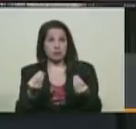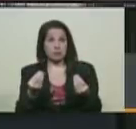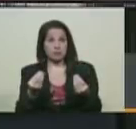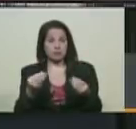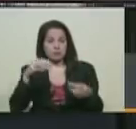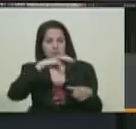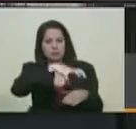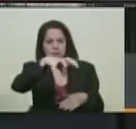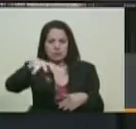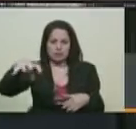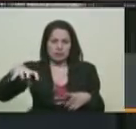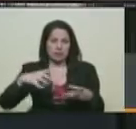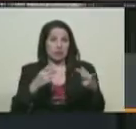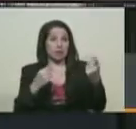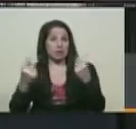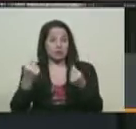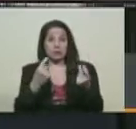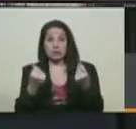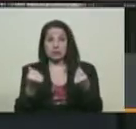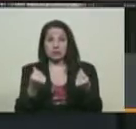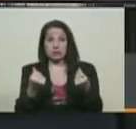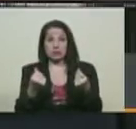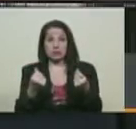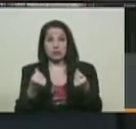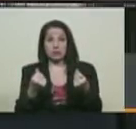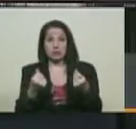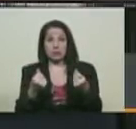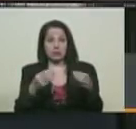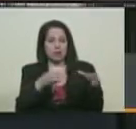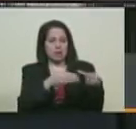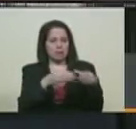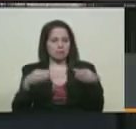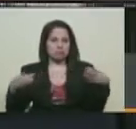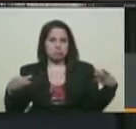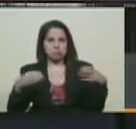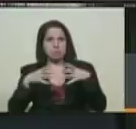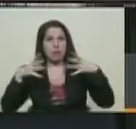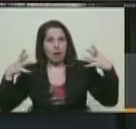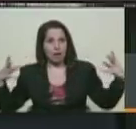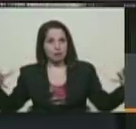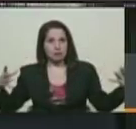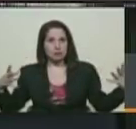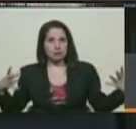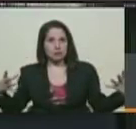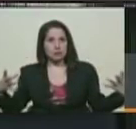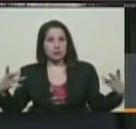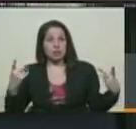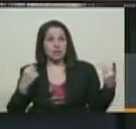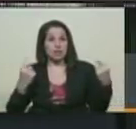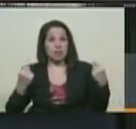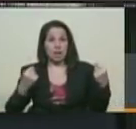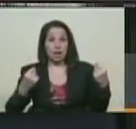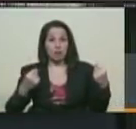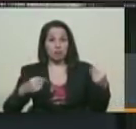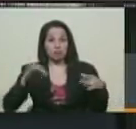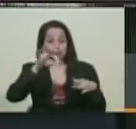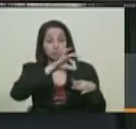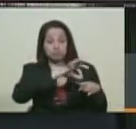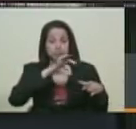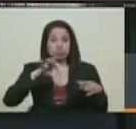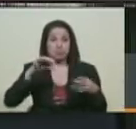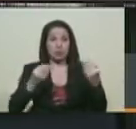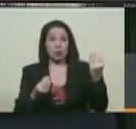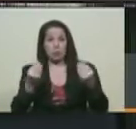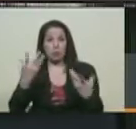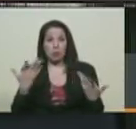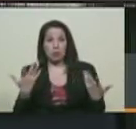los conucos de criptomonedas, una pequeña, una regular, una grandota, no nos paremos, pero así, mira,